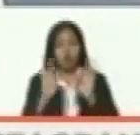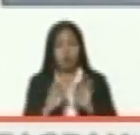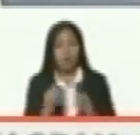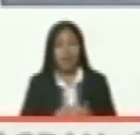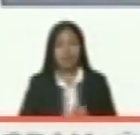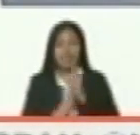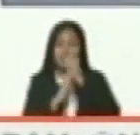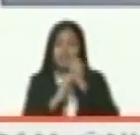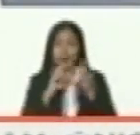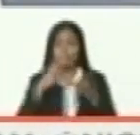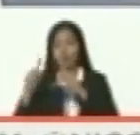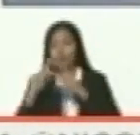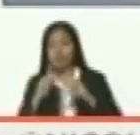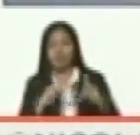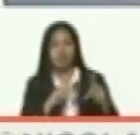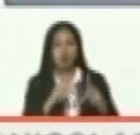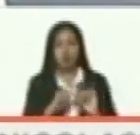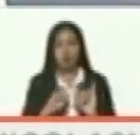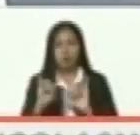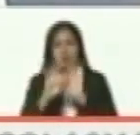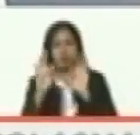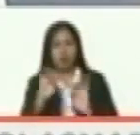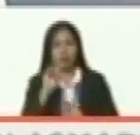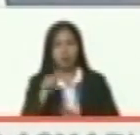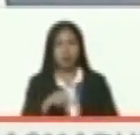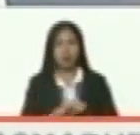líder político, civil, popular.